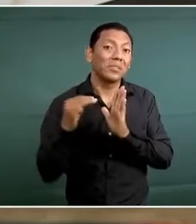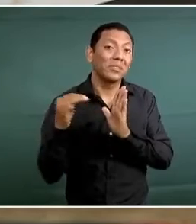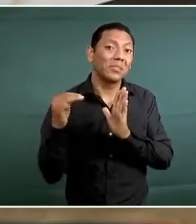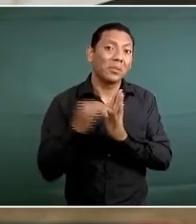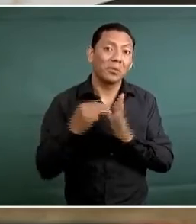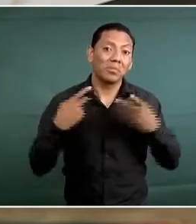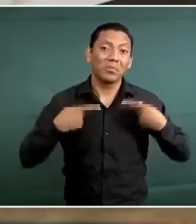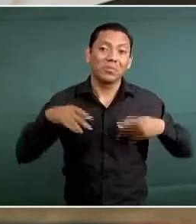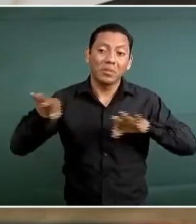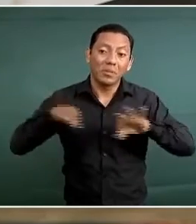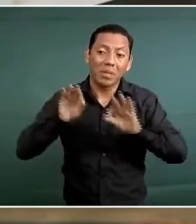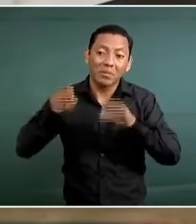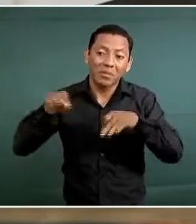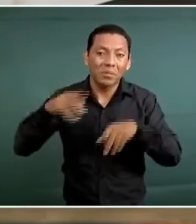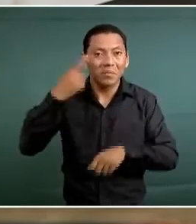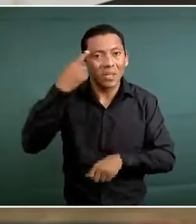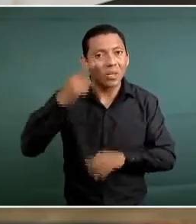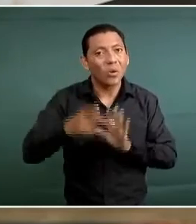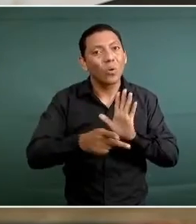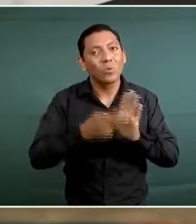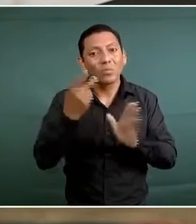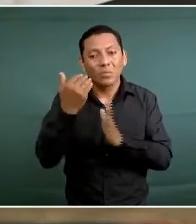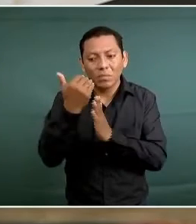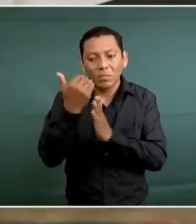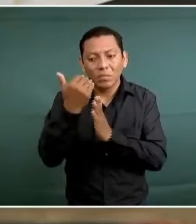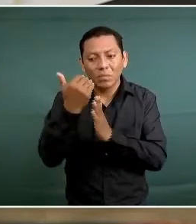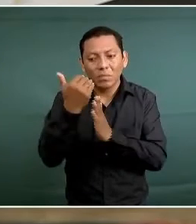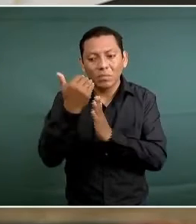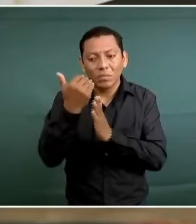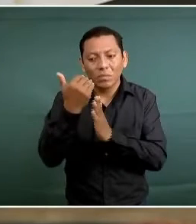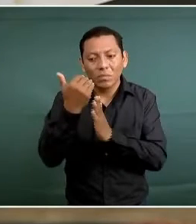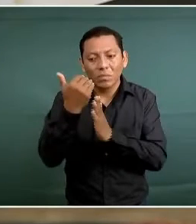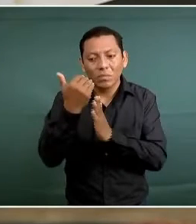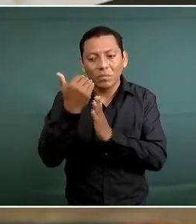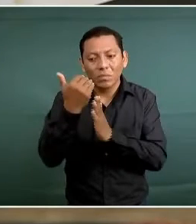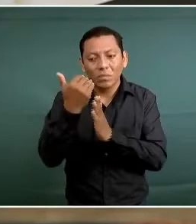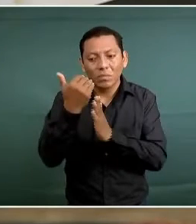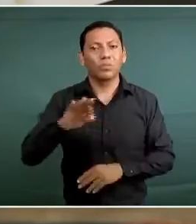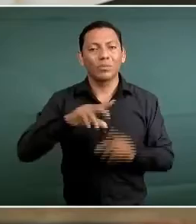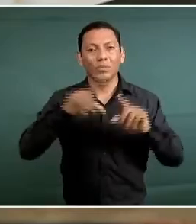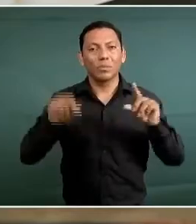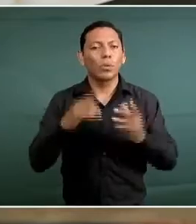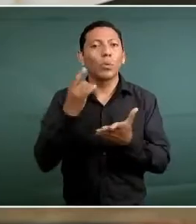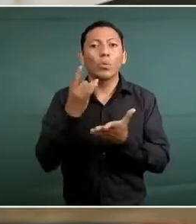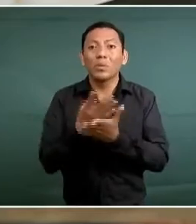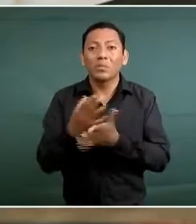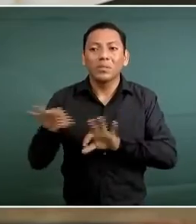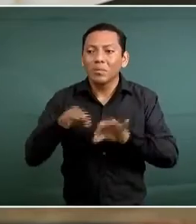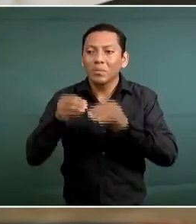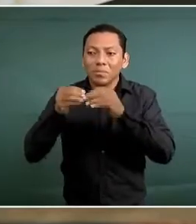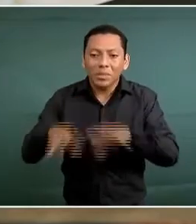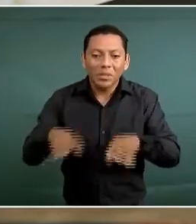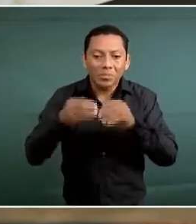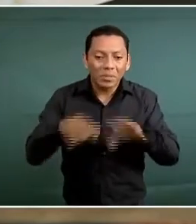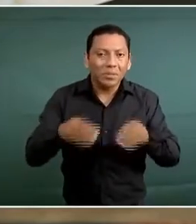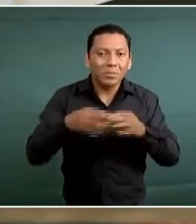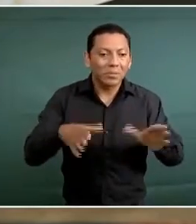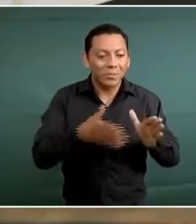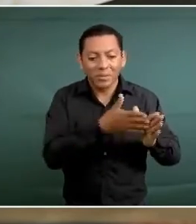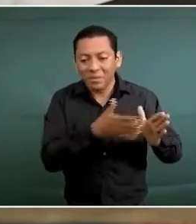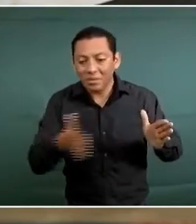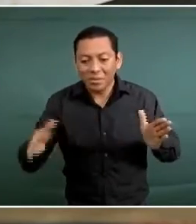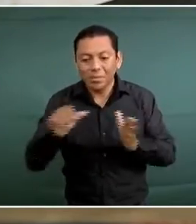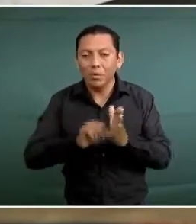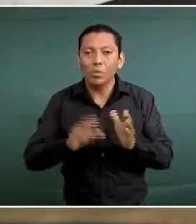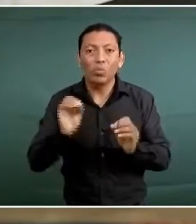poder revertir la situación en la que se encuentra México obviamente no se refieren solamente a los que se han perdido en estos meses se